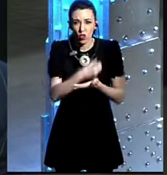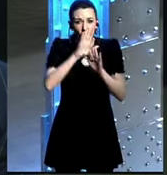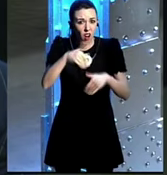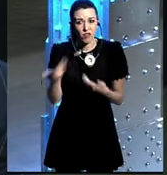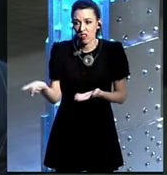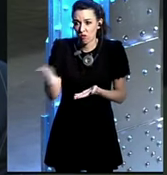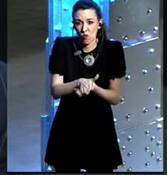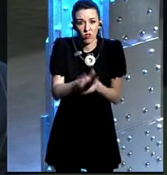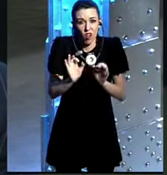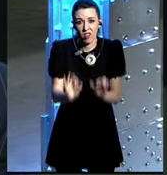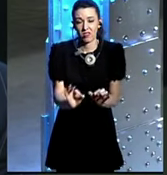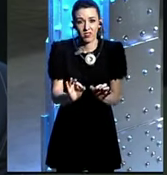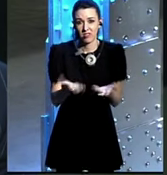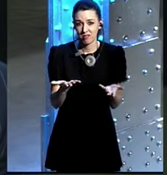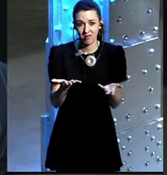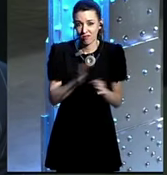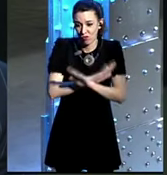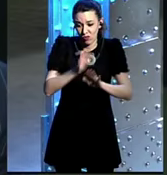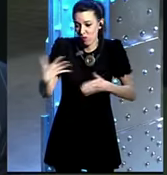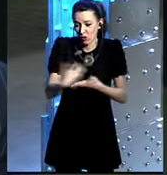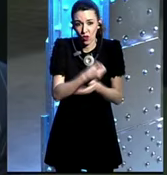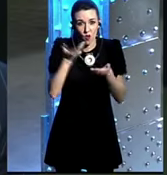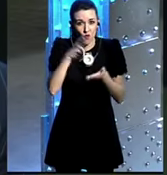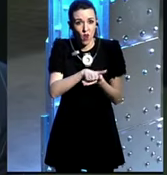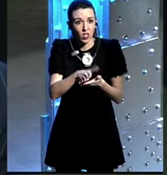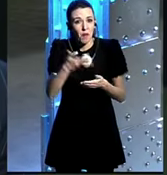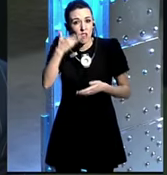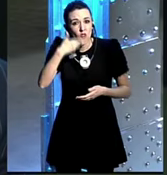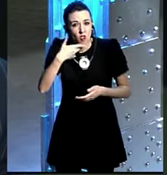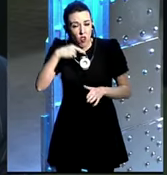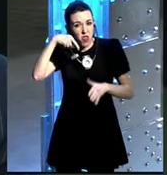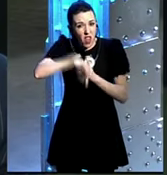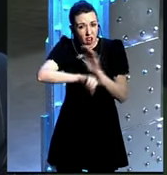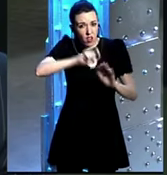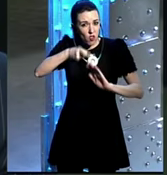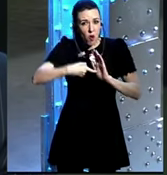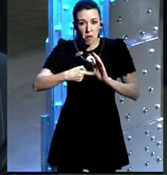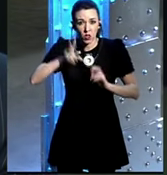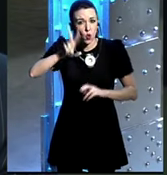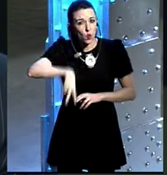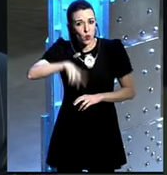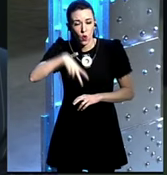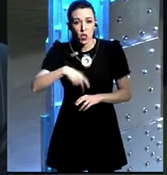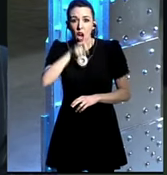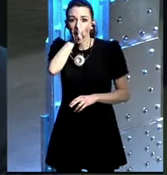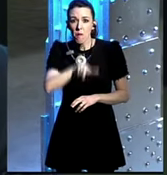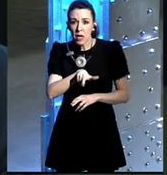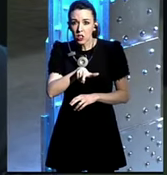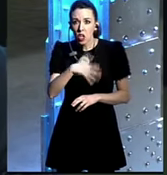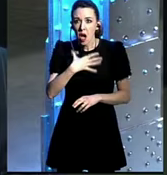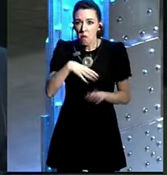acabar muriendo. Y nunca nos llegamos a conocer completamente. La condición humana es estar